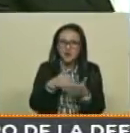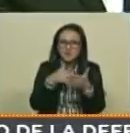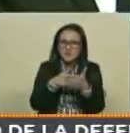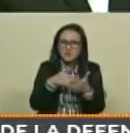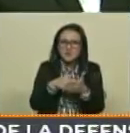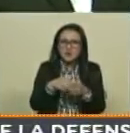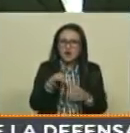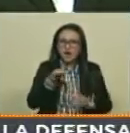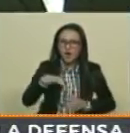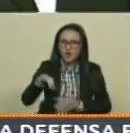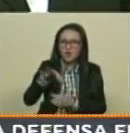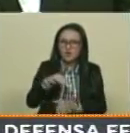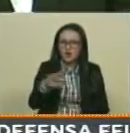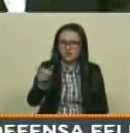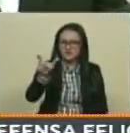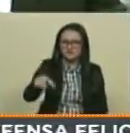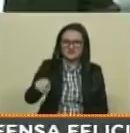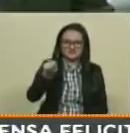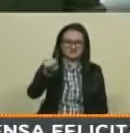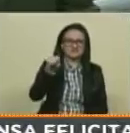No, agarren a aquel ahorrista que se